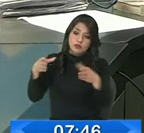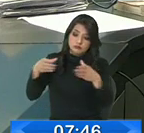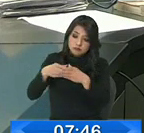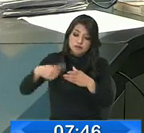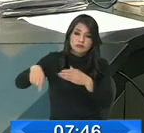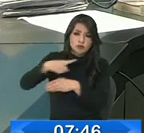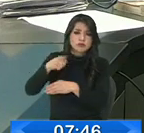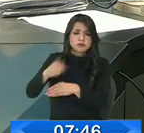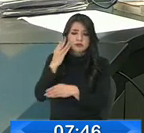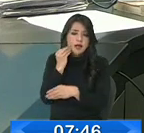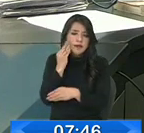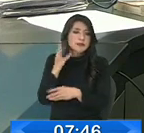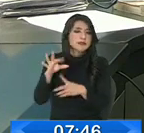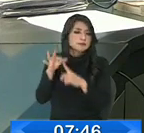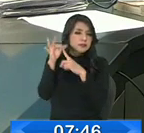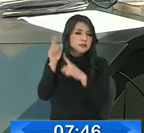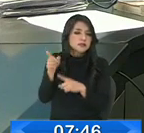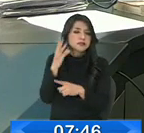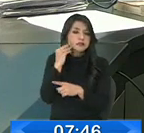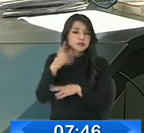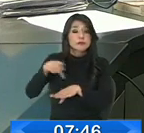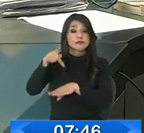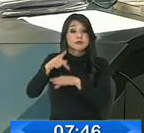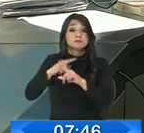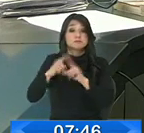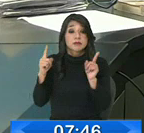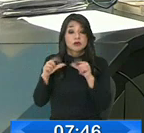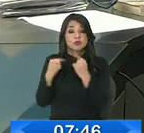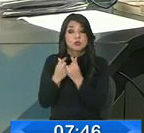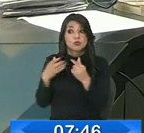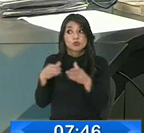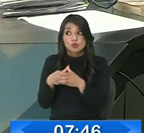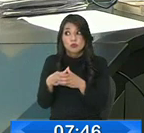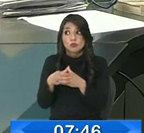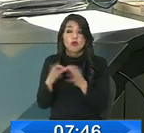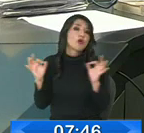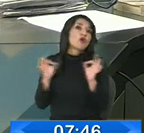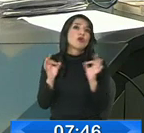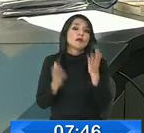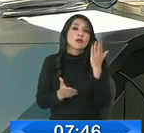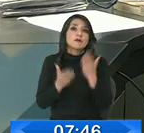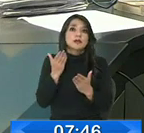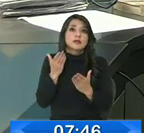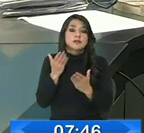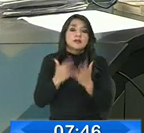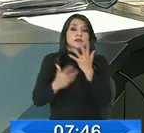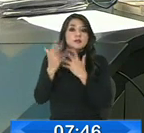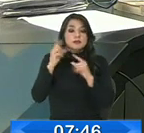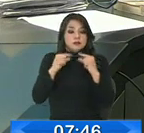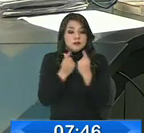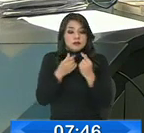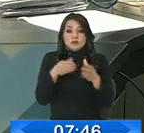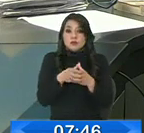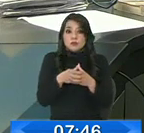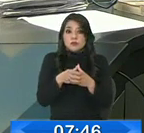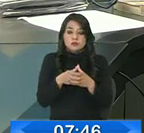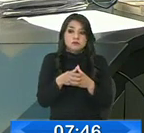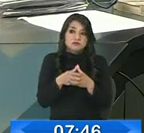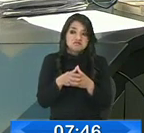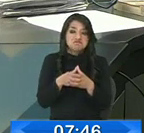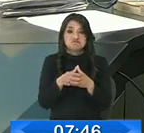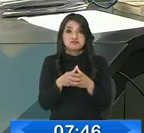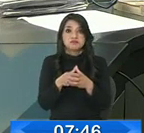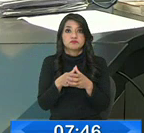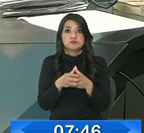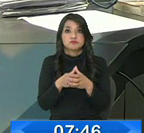sentido profesional, pero en el sentido de gremios, en el sentido, si se quiere, medieval, de aquellos gremios iniciales que fueron